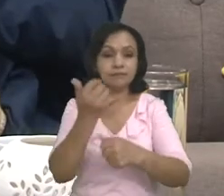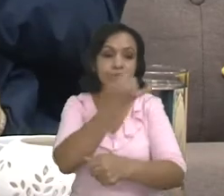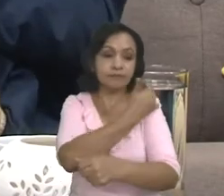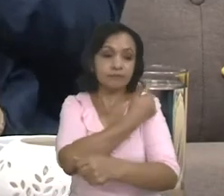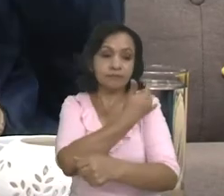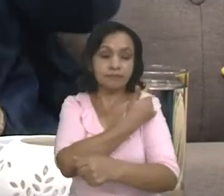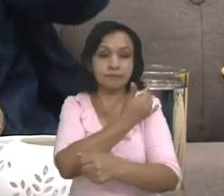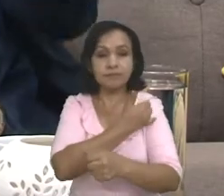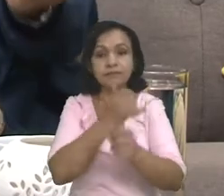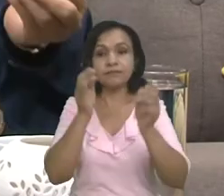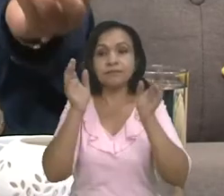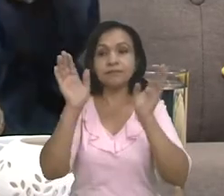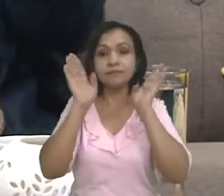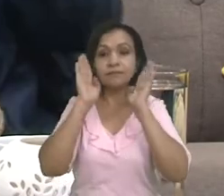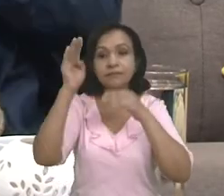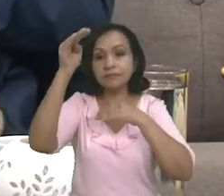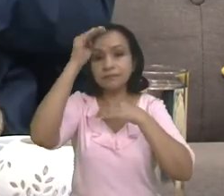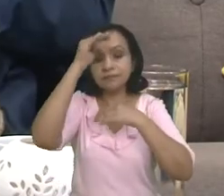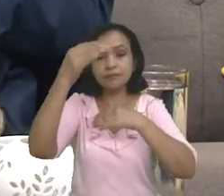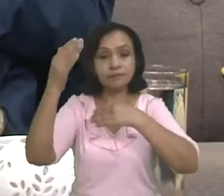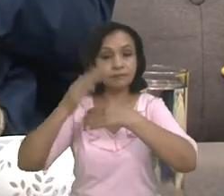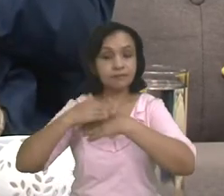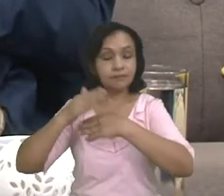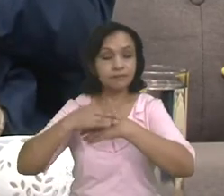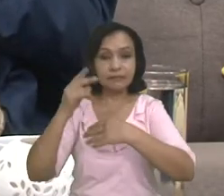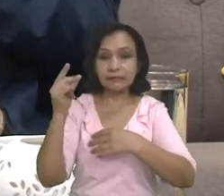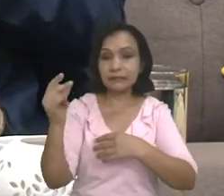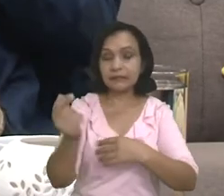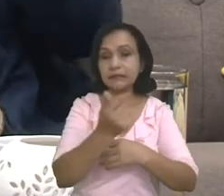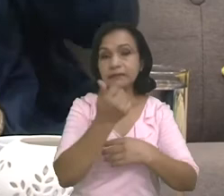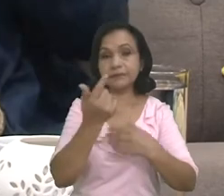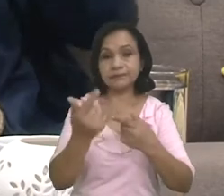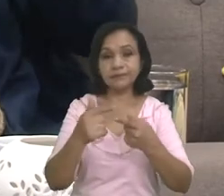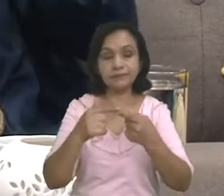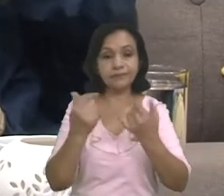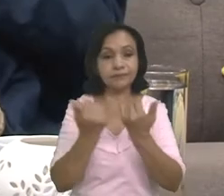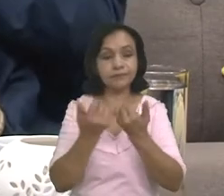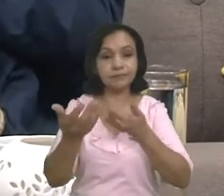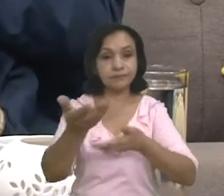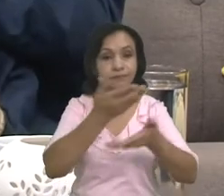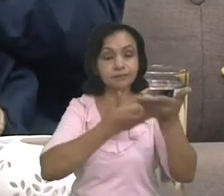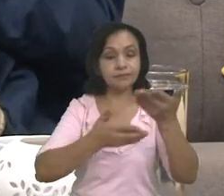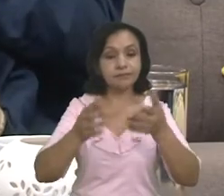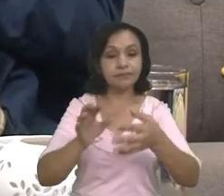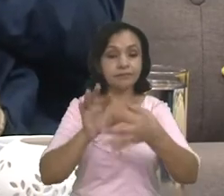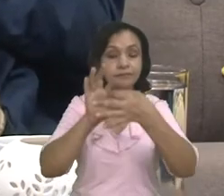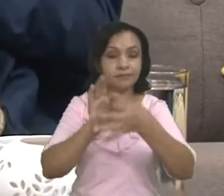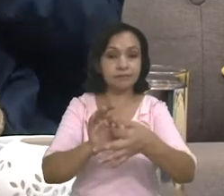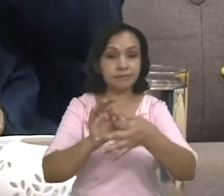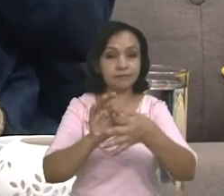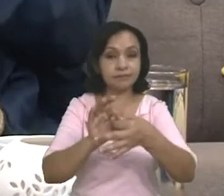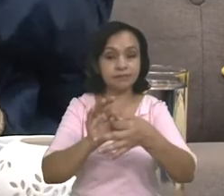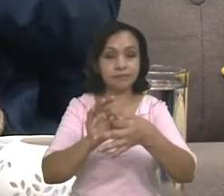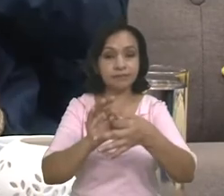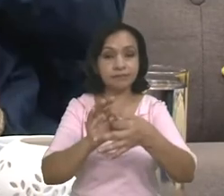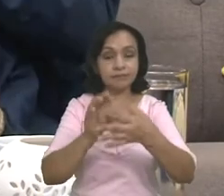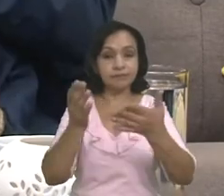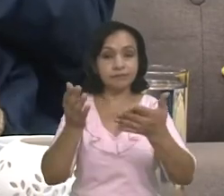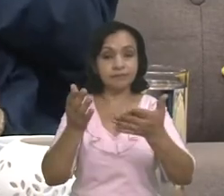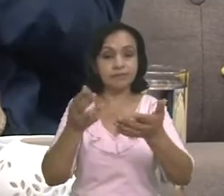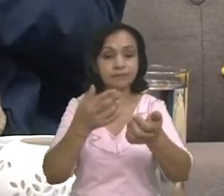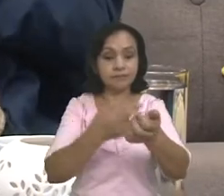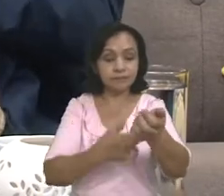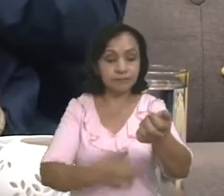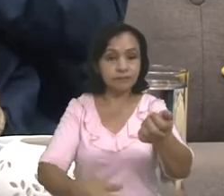privados tienen algún caso nos reportan inmediatamente y ya interactuamos con ellos para ya sea para la toma de